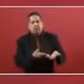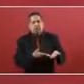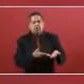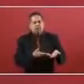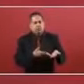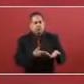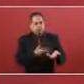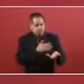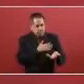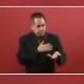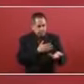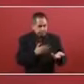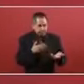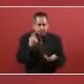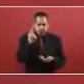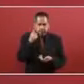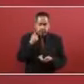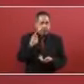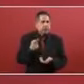a que